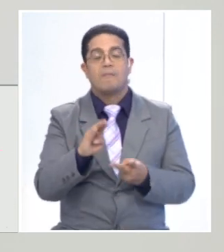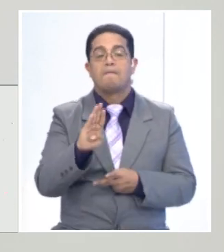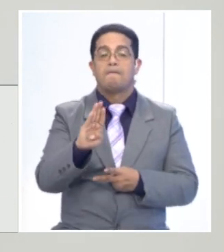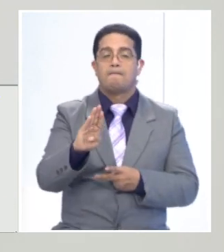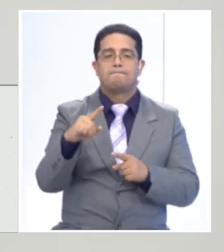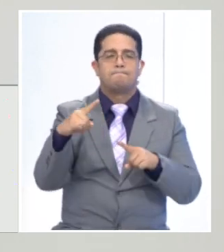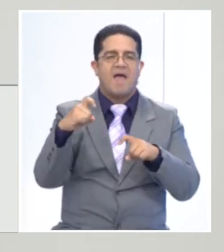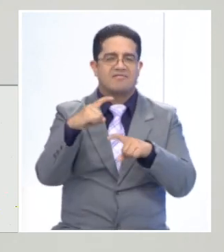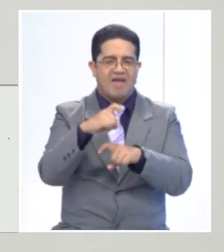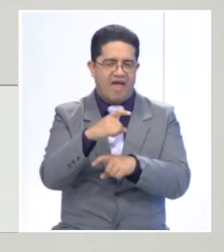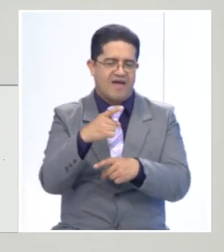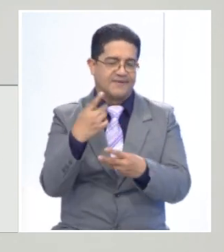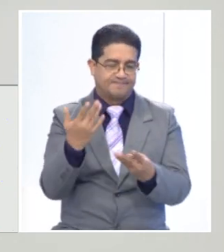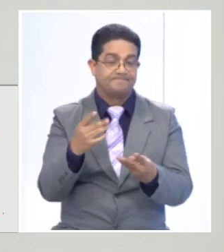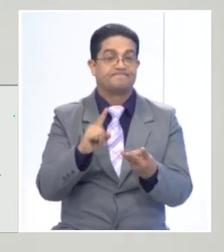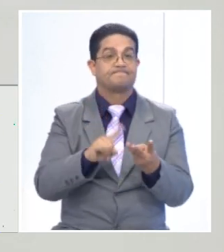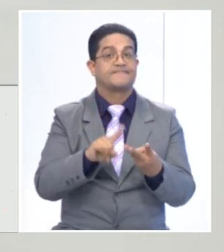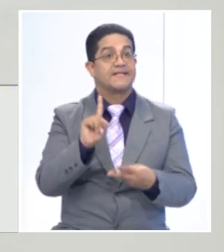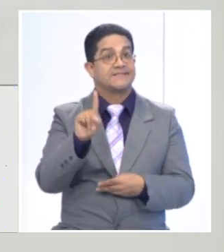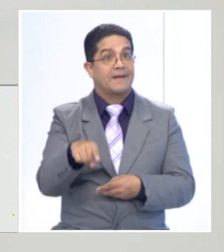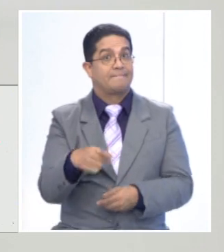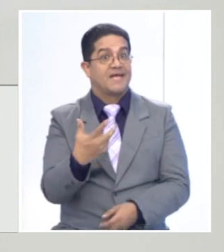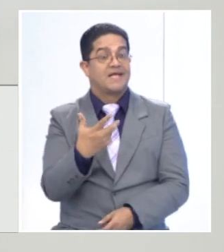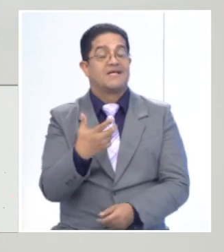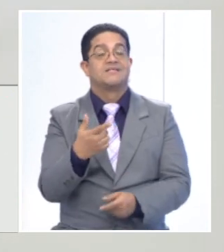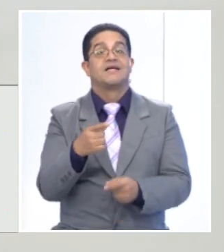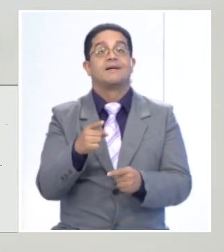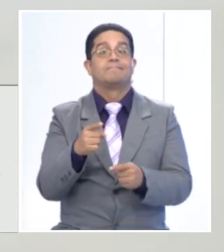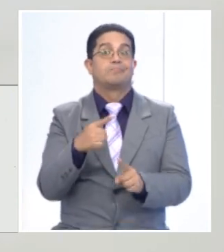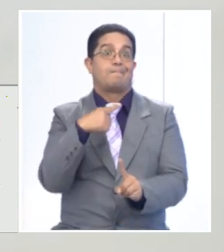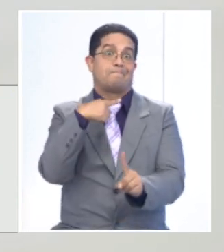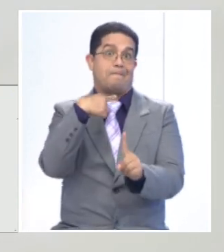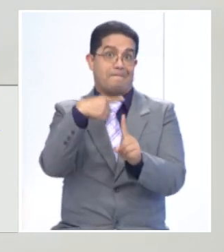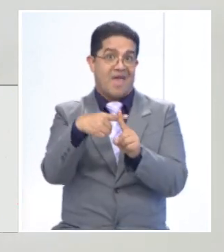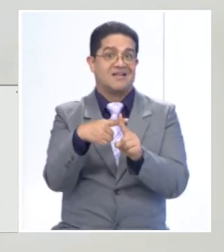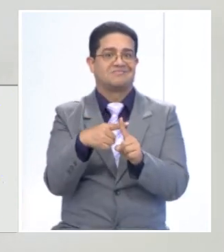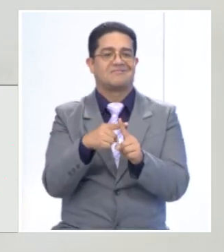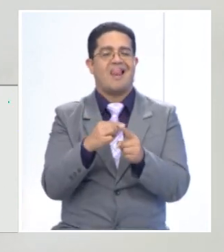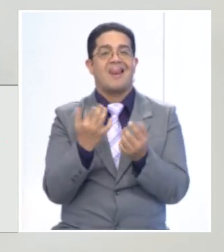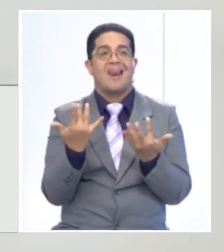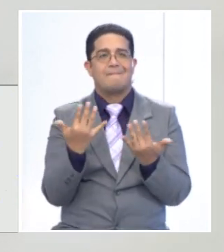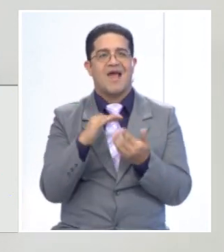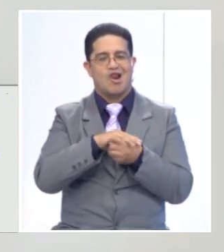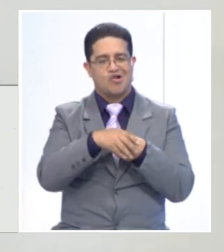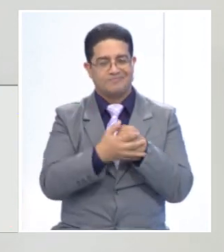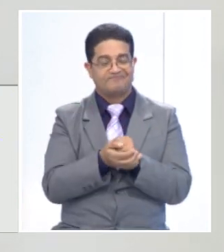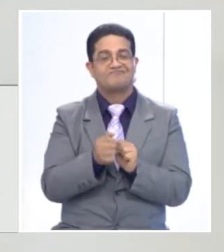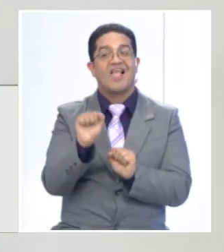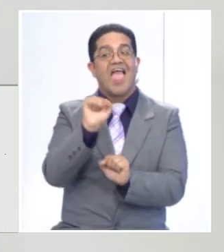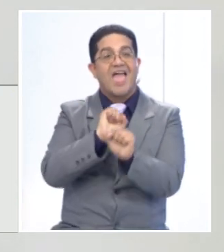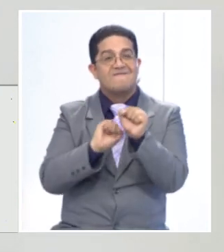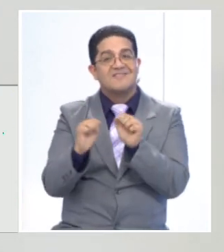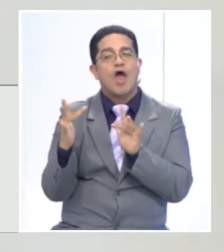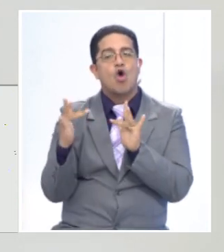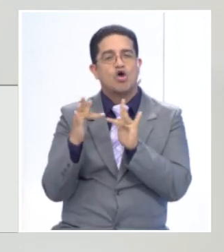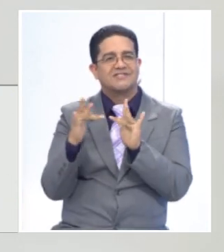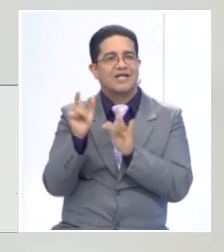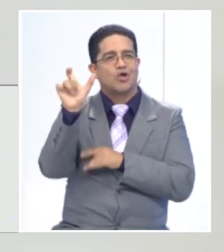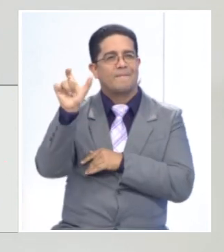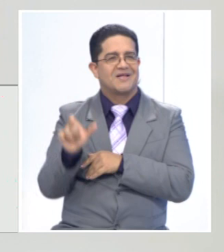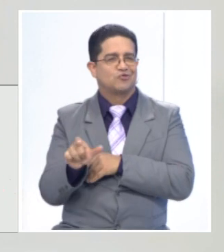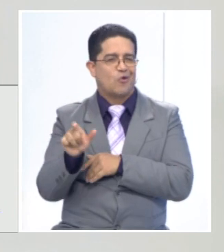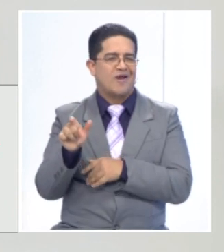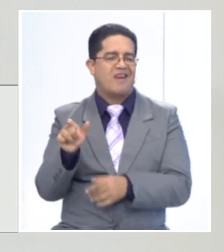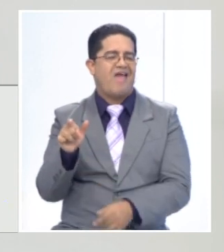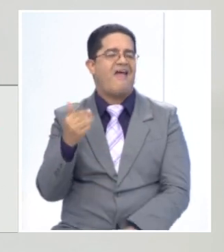de eso, tenemos que hacer la prevención con el lavado de manos, evitar el contacto con personas enfermas. Hablaban